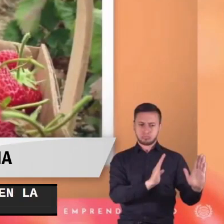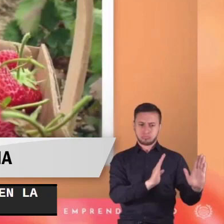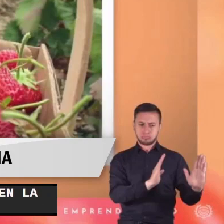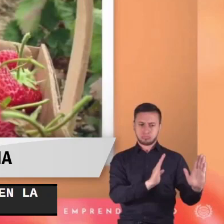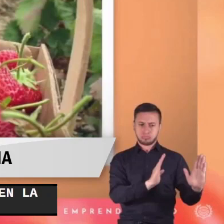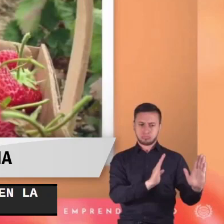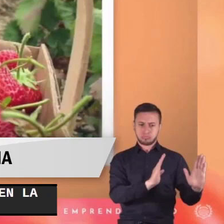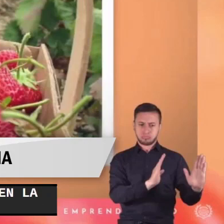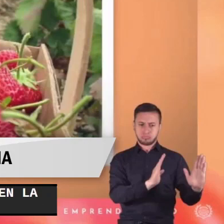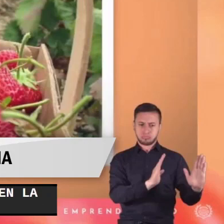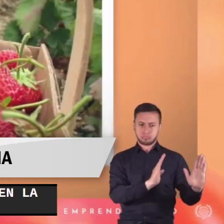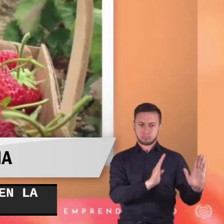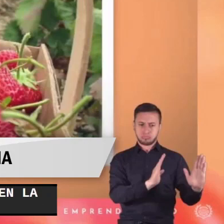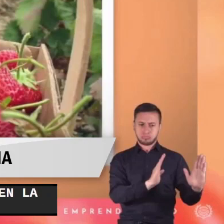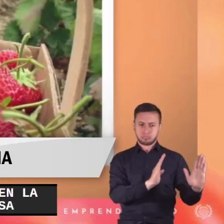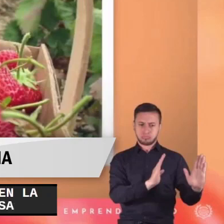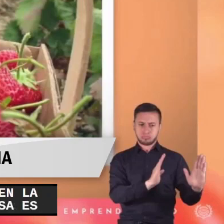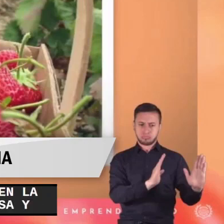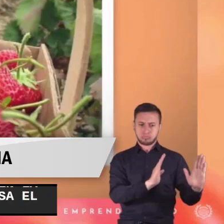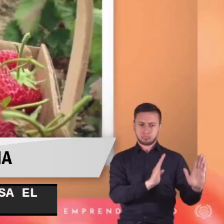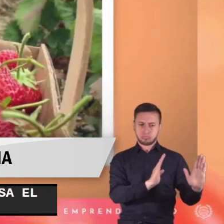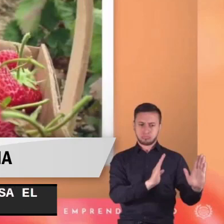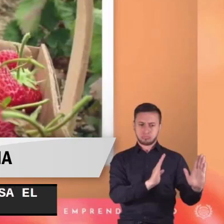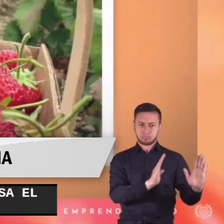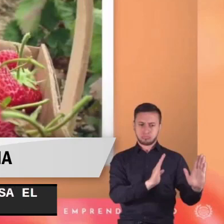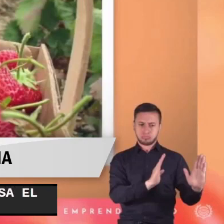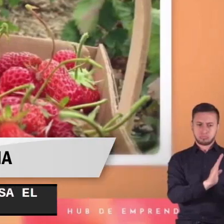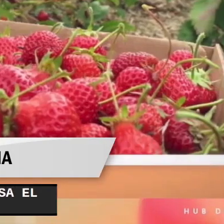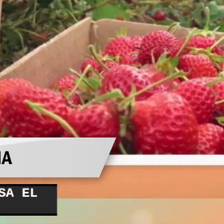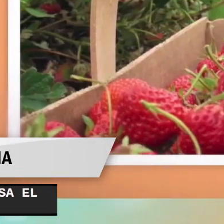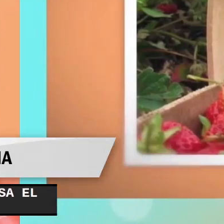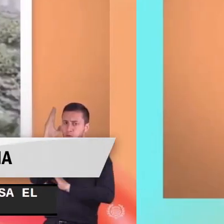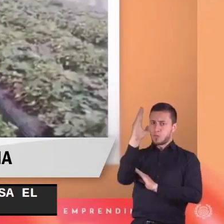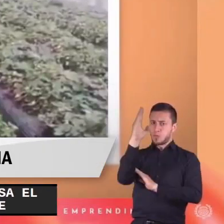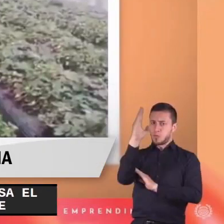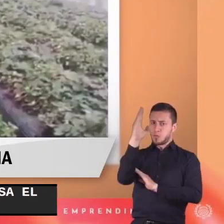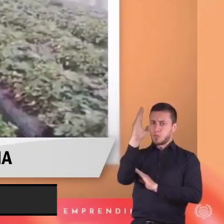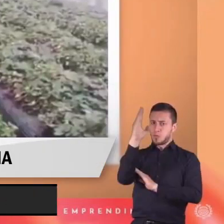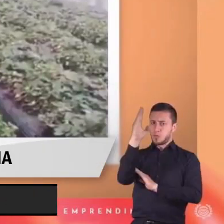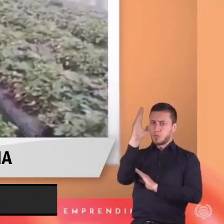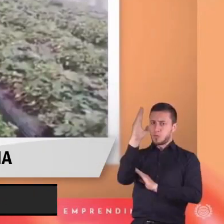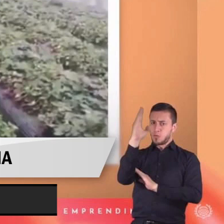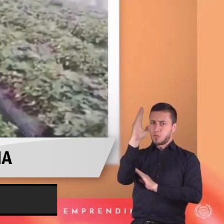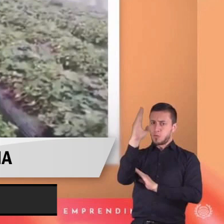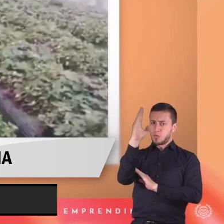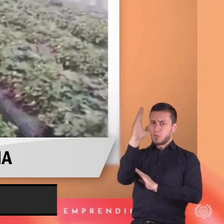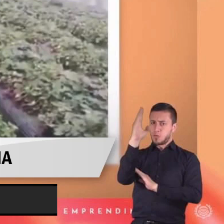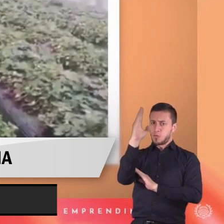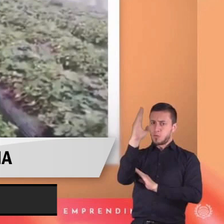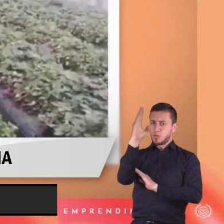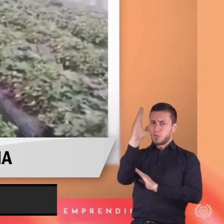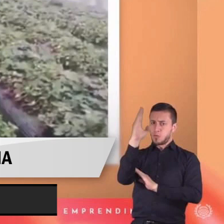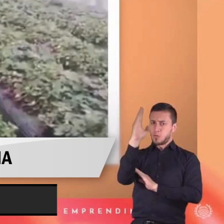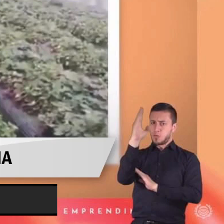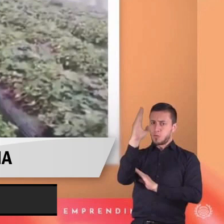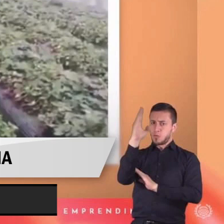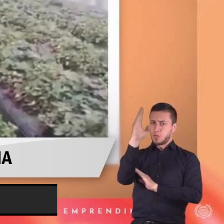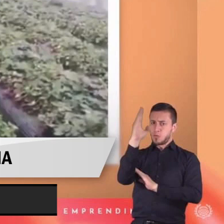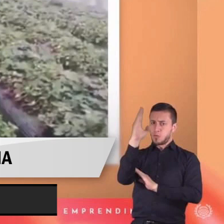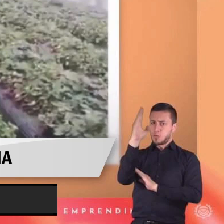región, encontrando en el cultivo de la fresa el sustento necesario para satisfacer las necesidades de la familia. Ya lo